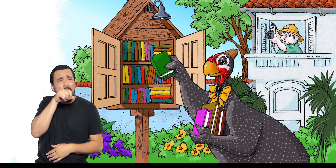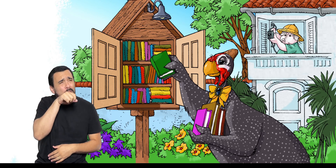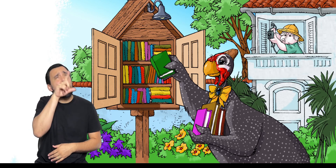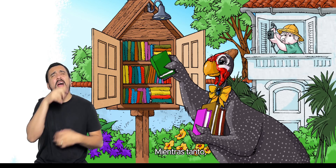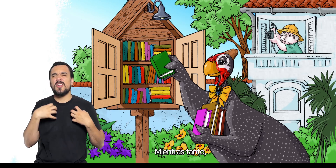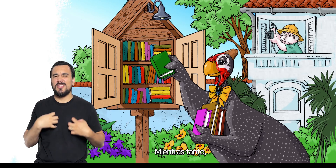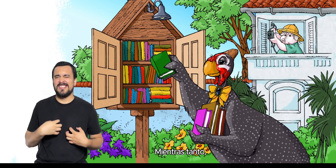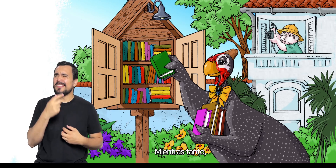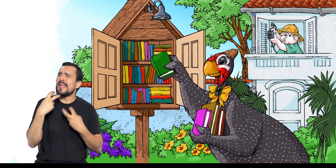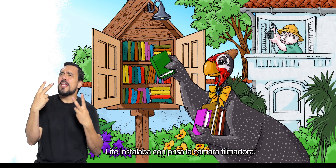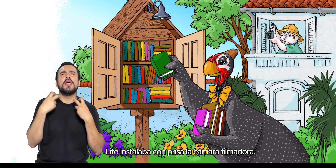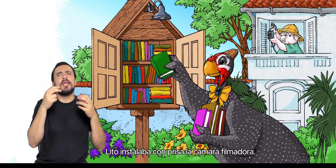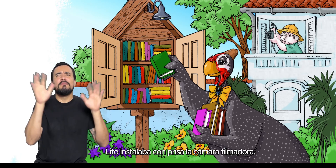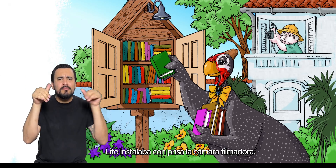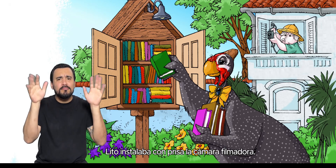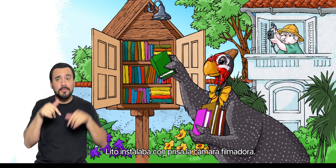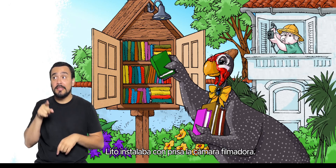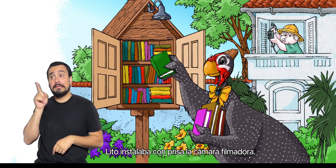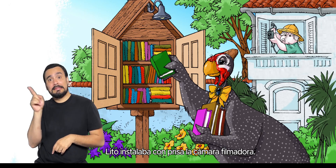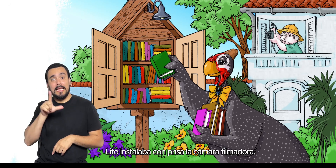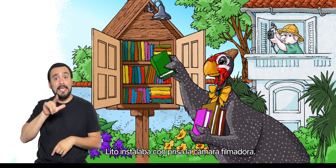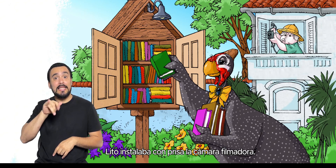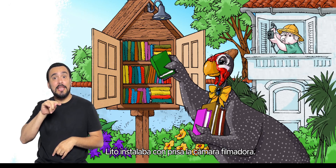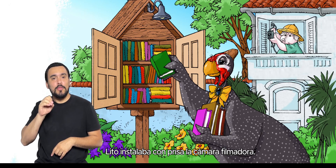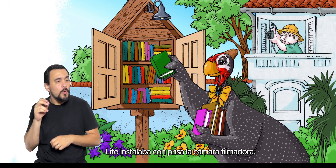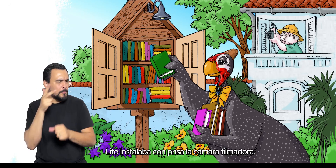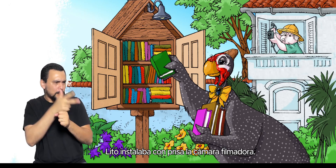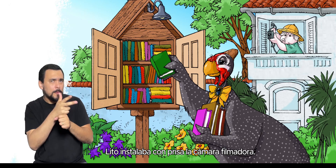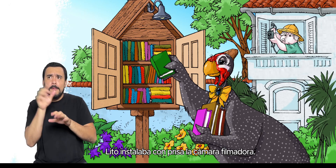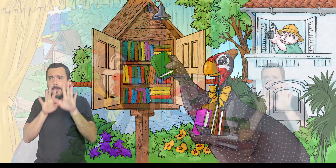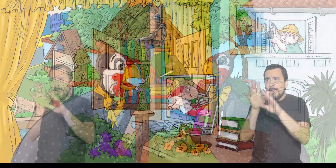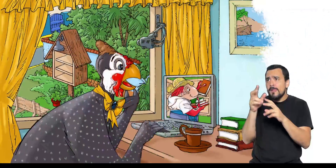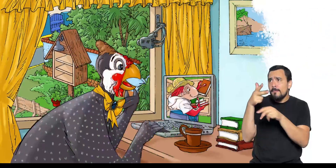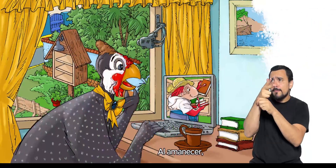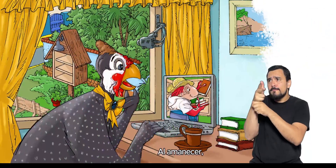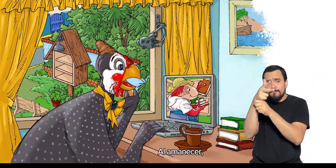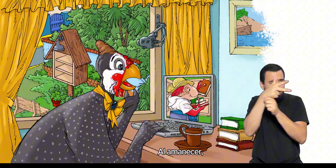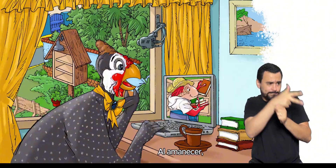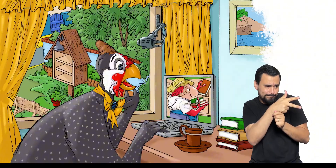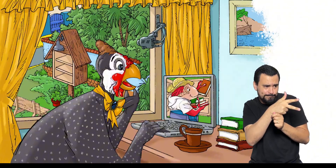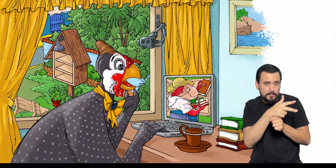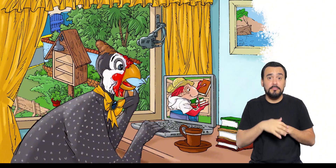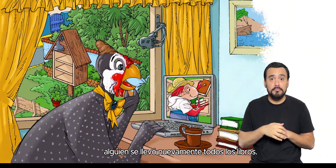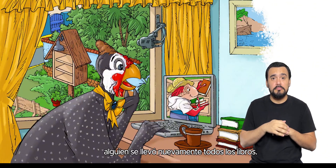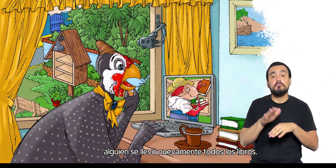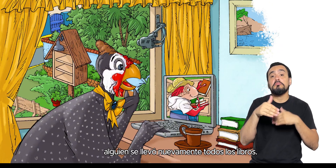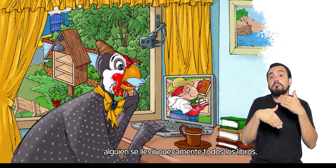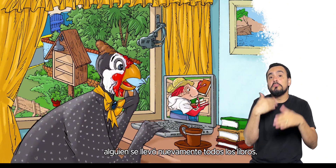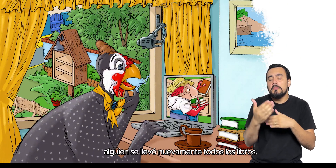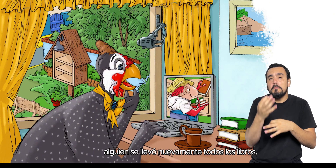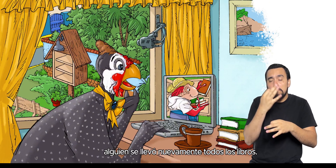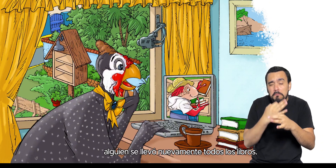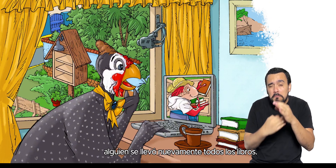ruido. Mientras tanto, Lito instalaba con prisa la cámara filmadora. Al amanecer, alguien se